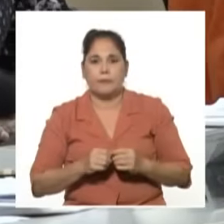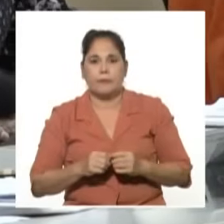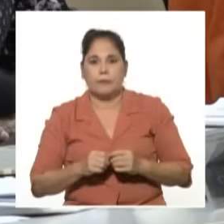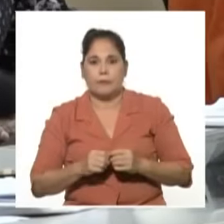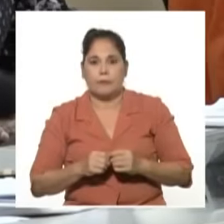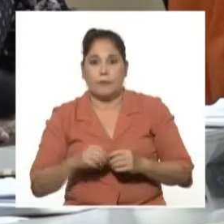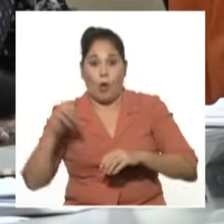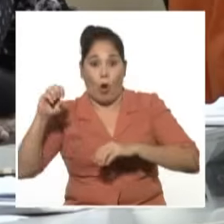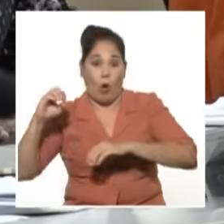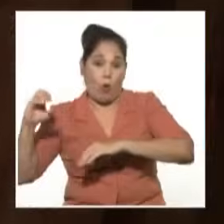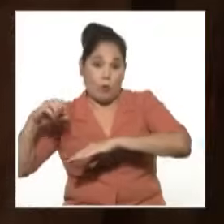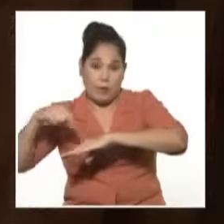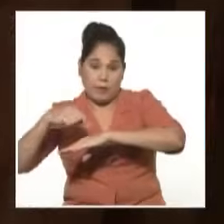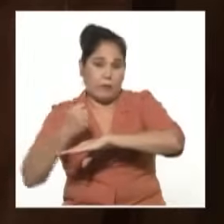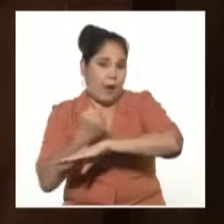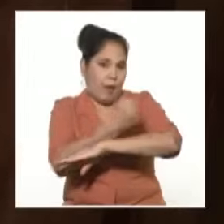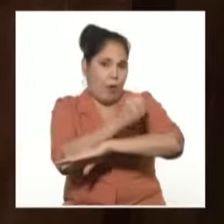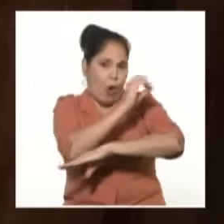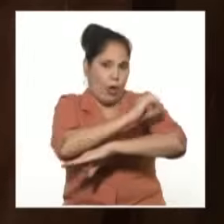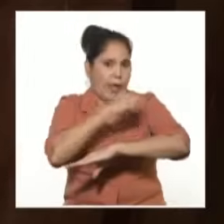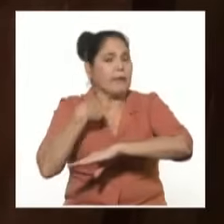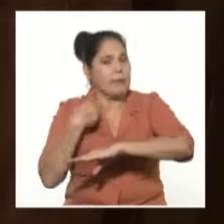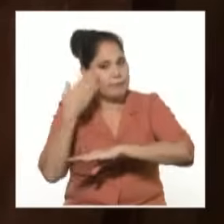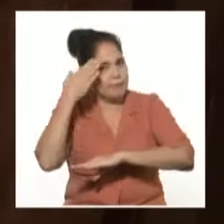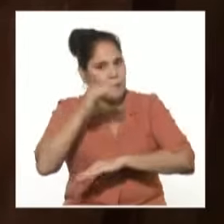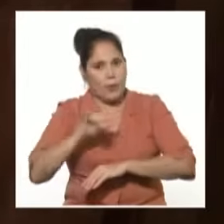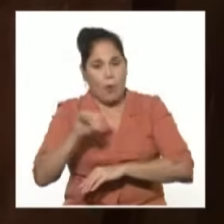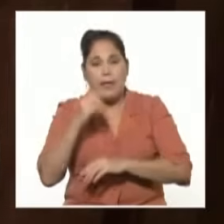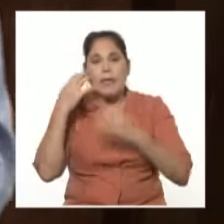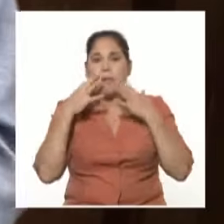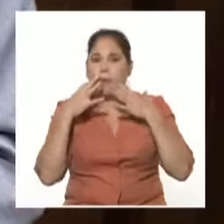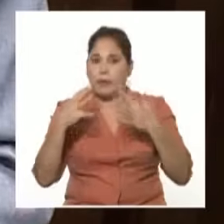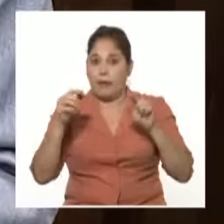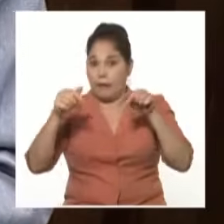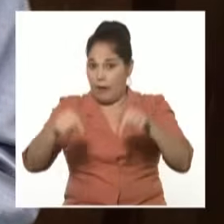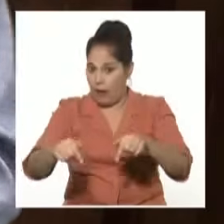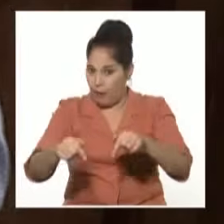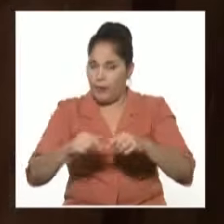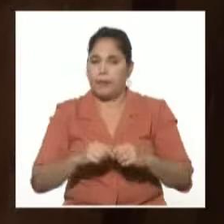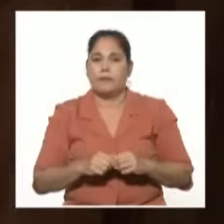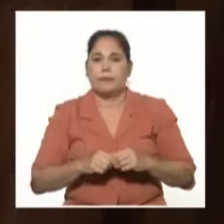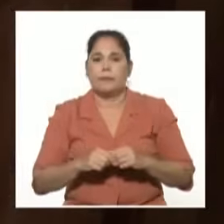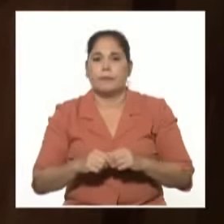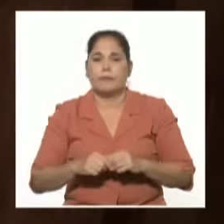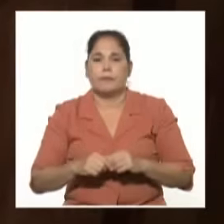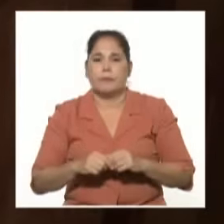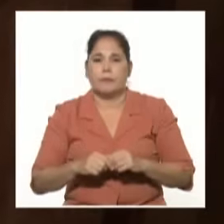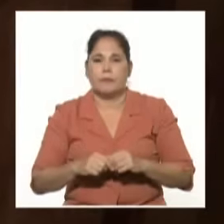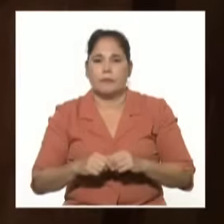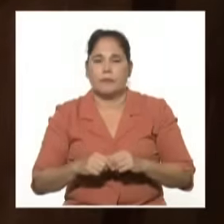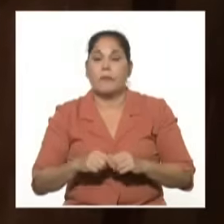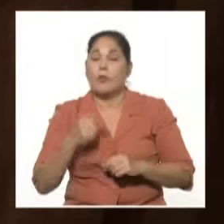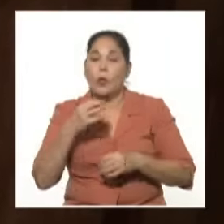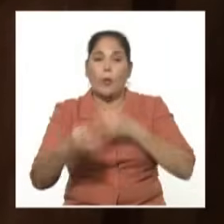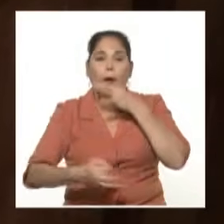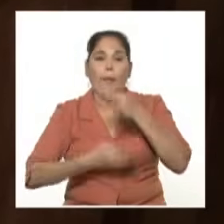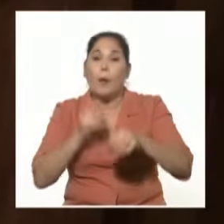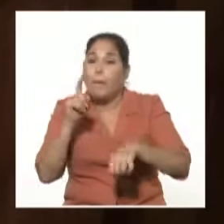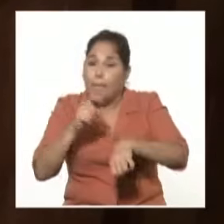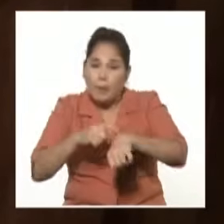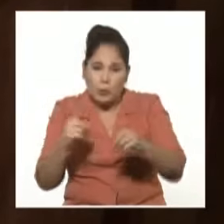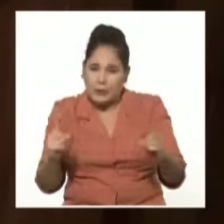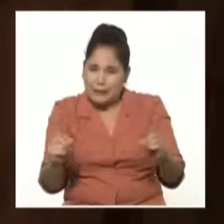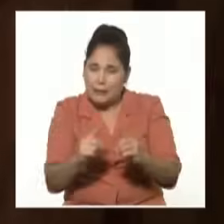afectadas. Camaradas, por su importancia inmediata, mediata y de largo plazo, debo referirme, aunque sea brevemente,